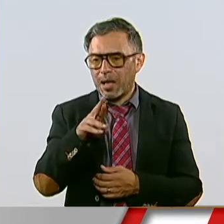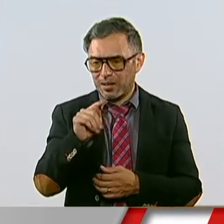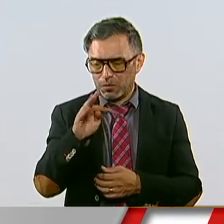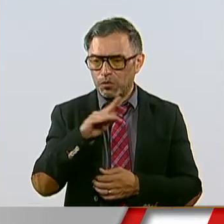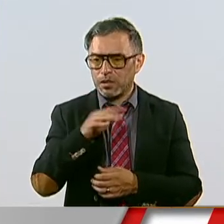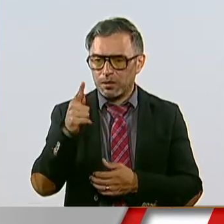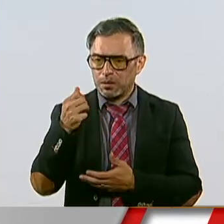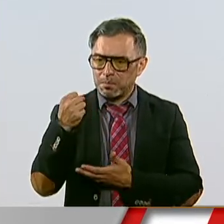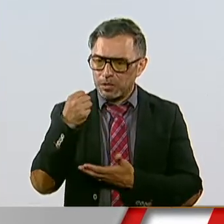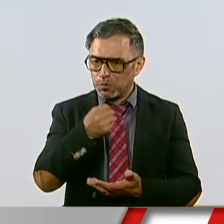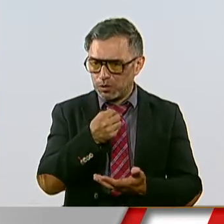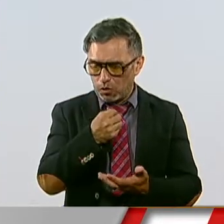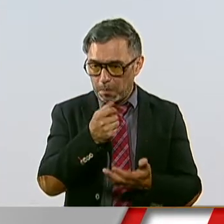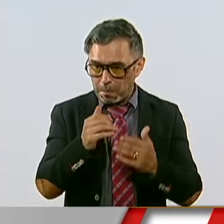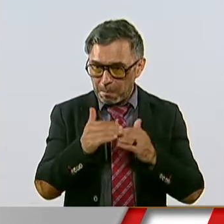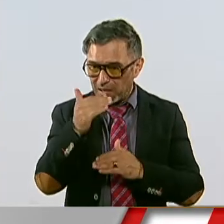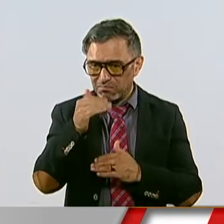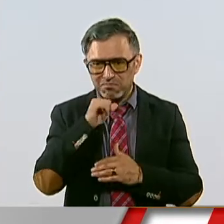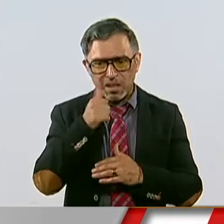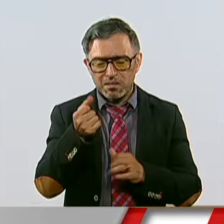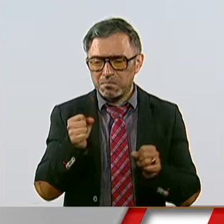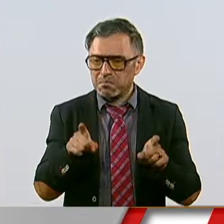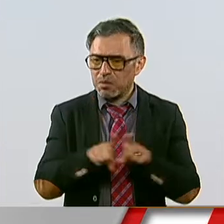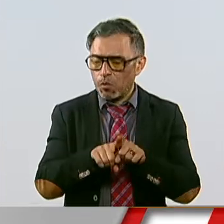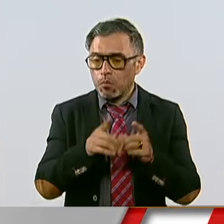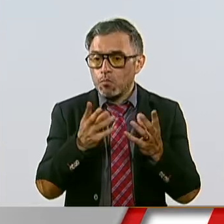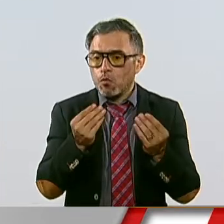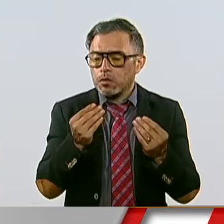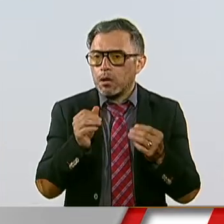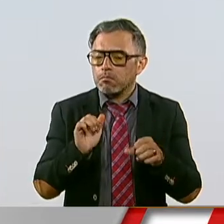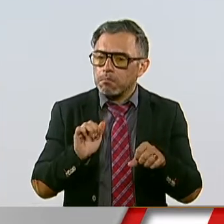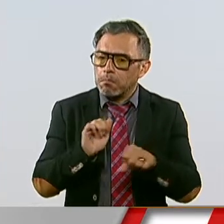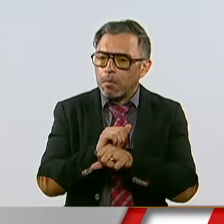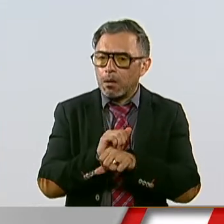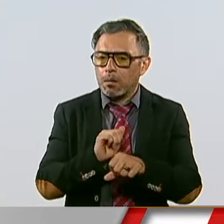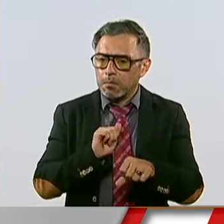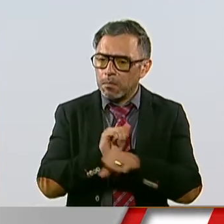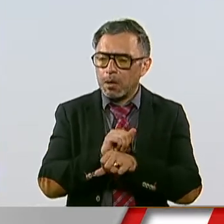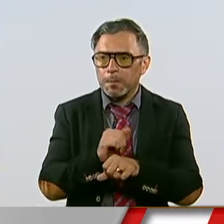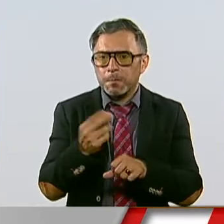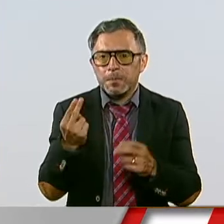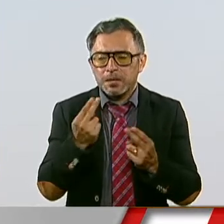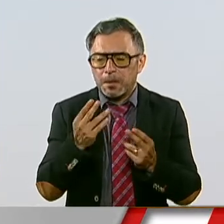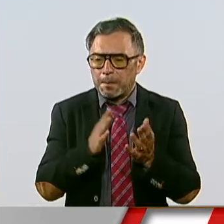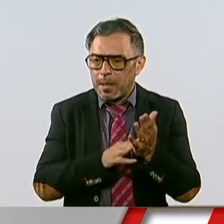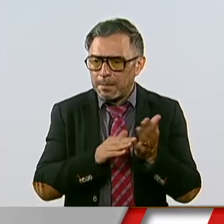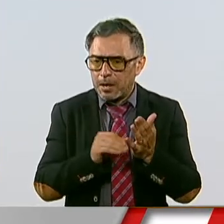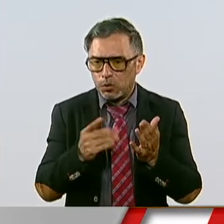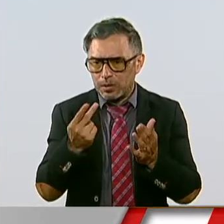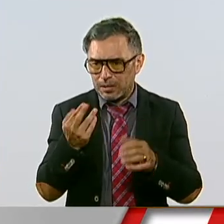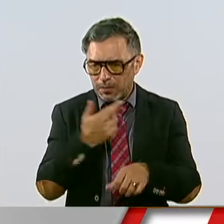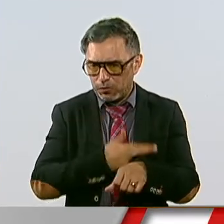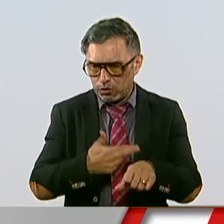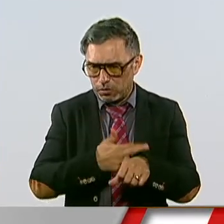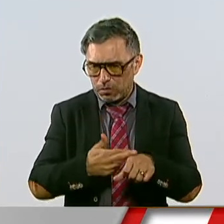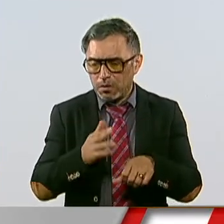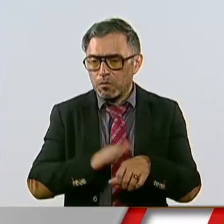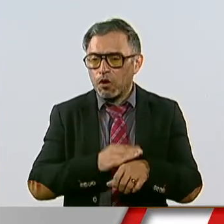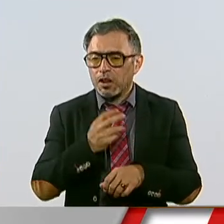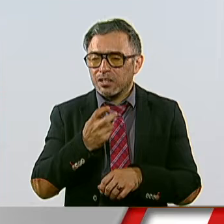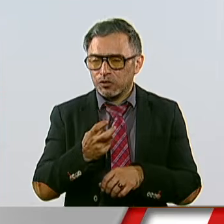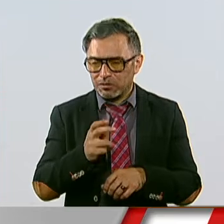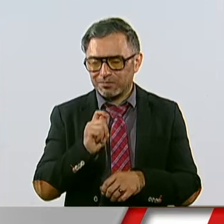ha crecido en relación con la demanda de solicitudes que tiene que resolver Por lo cual hay